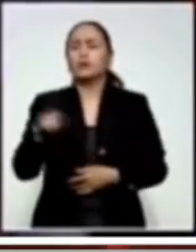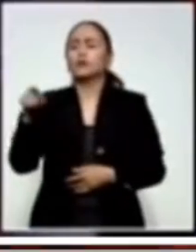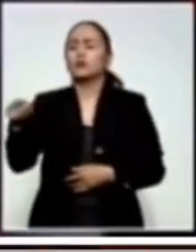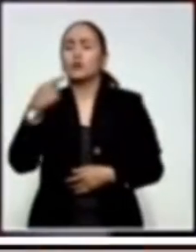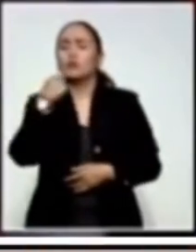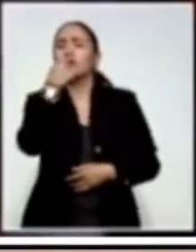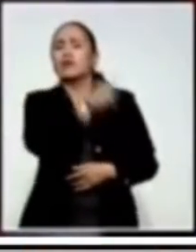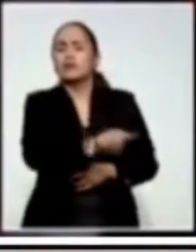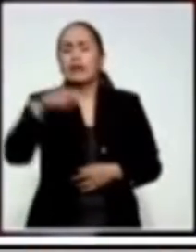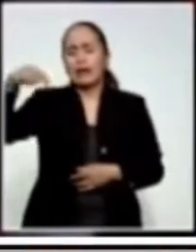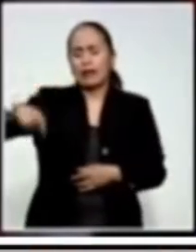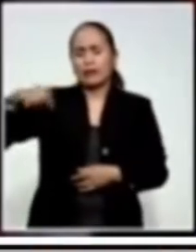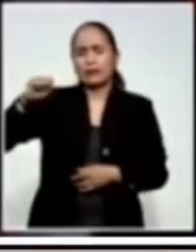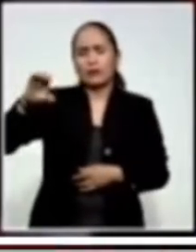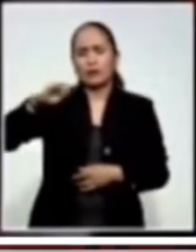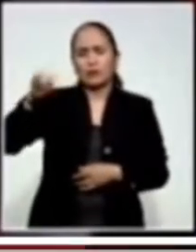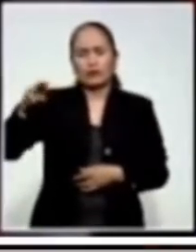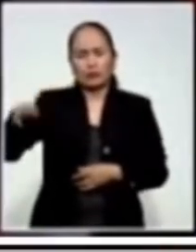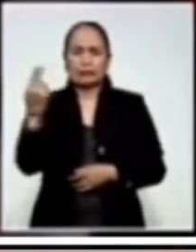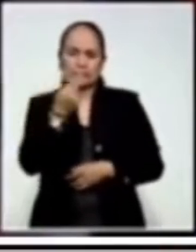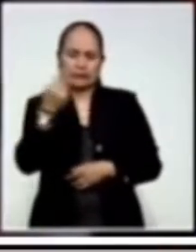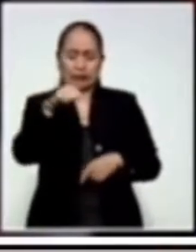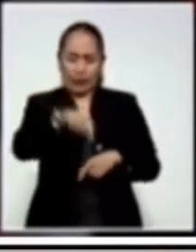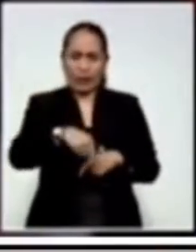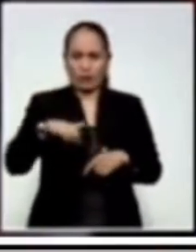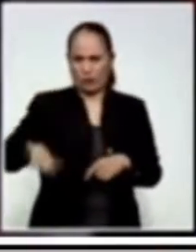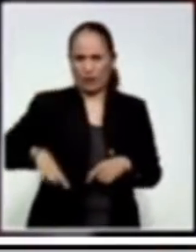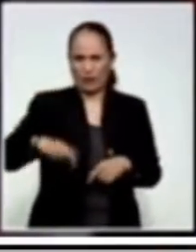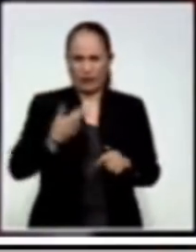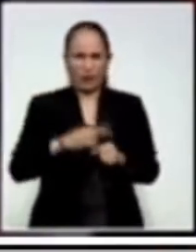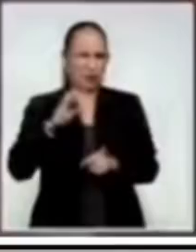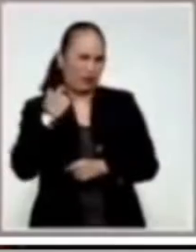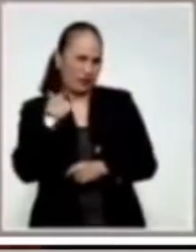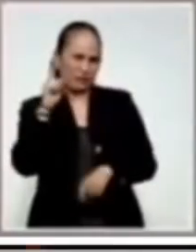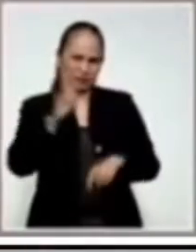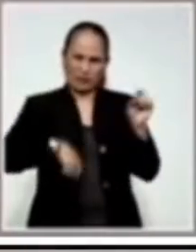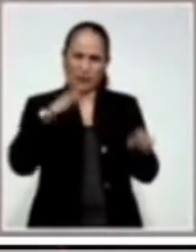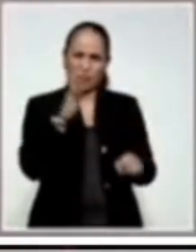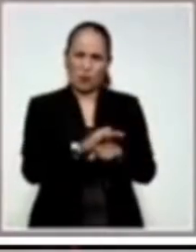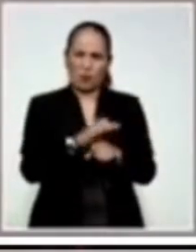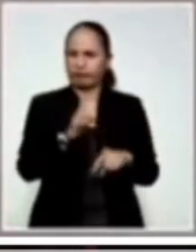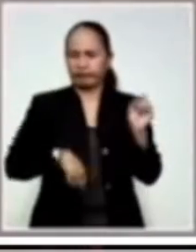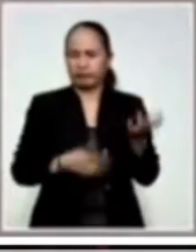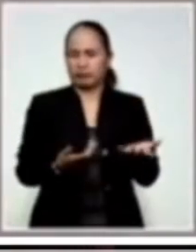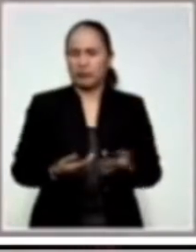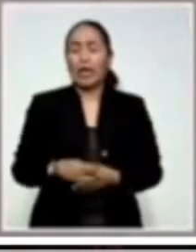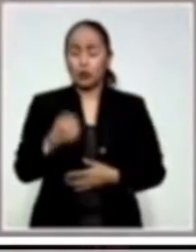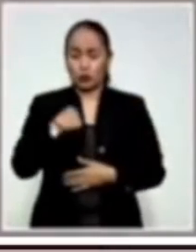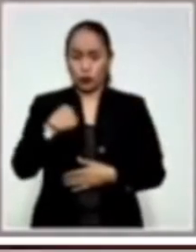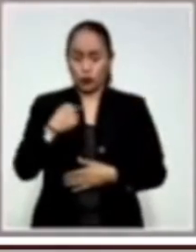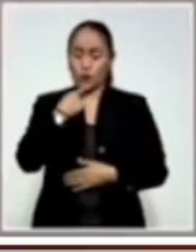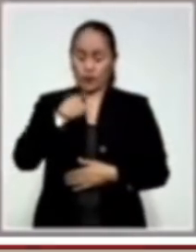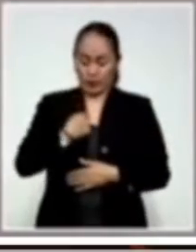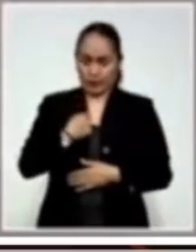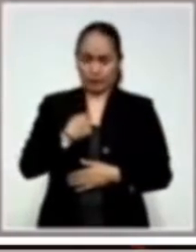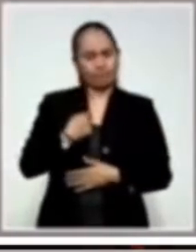Corte resuelva ese tema del desafuero y que políticamente genera una incertidumbre? Yo creo que a mí no me toca decir nada, había que preguntarle en su caso